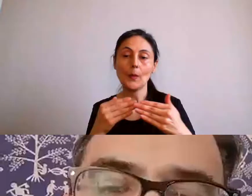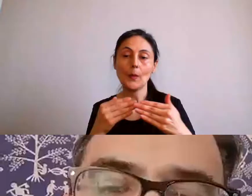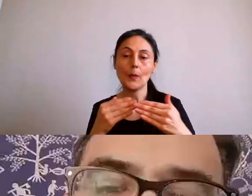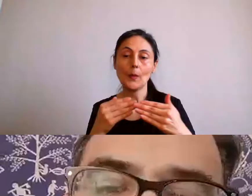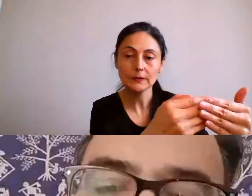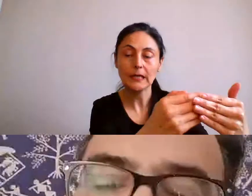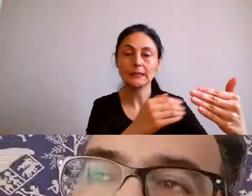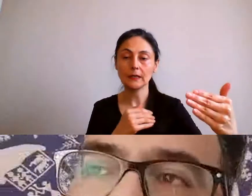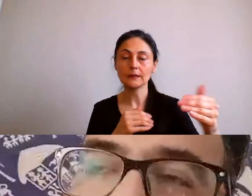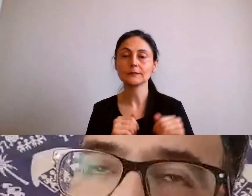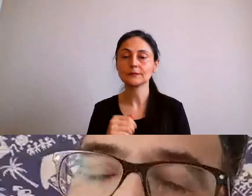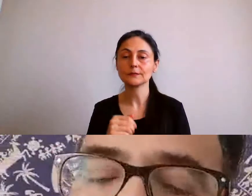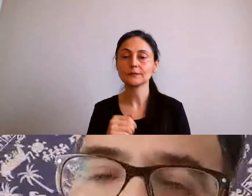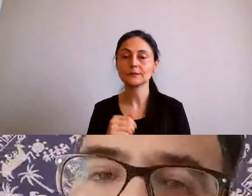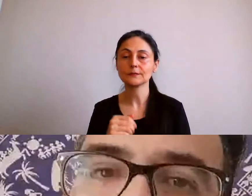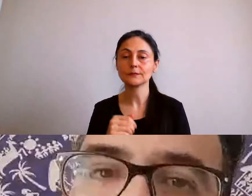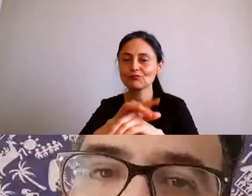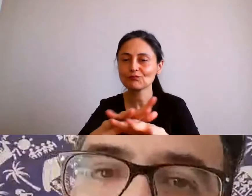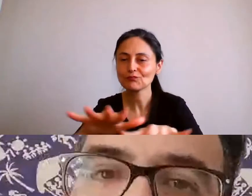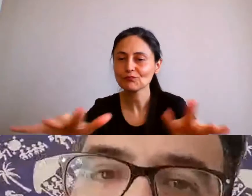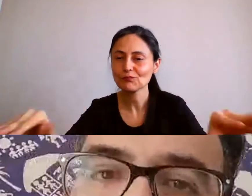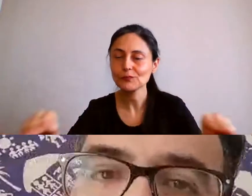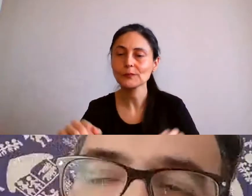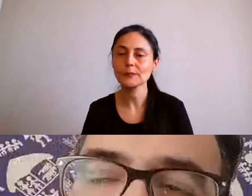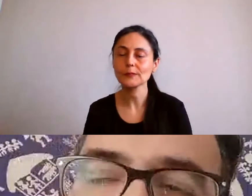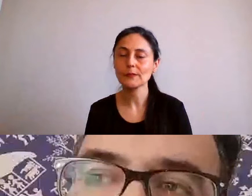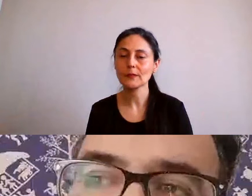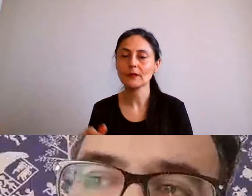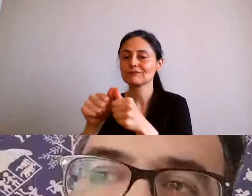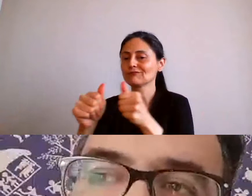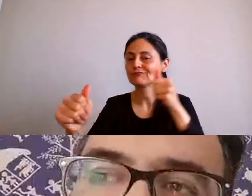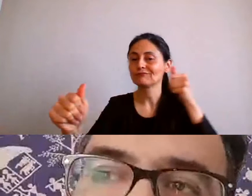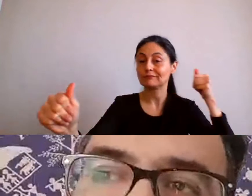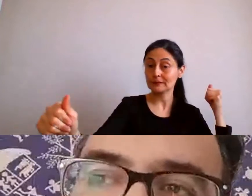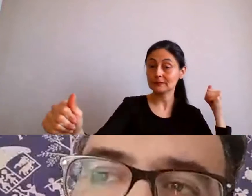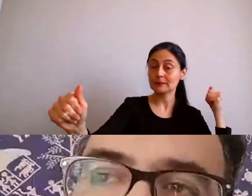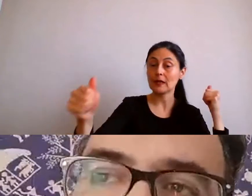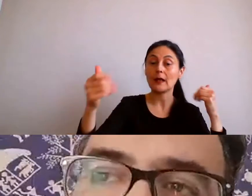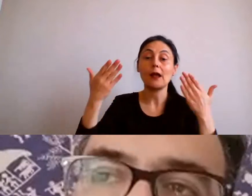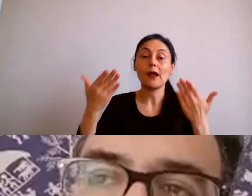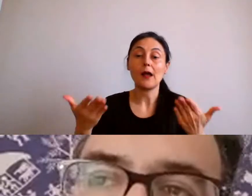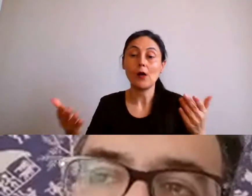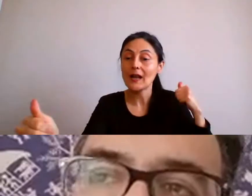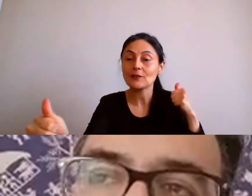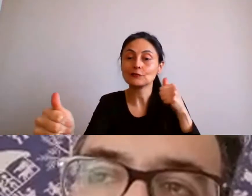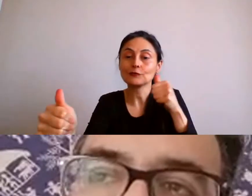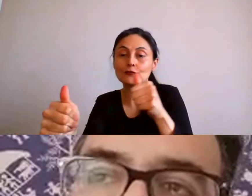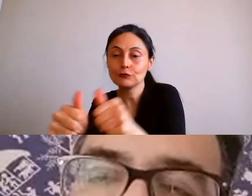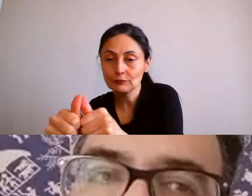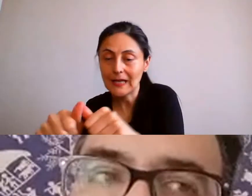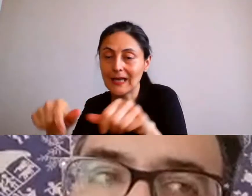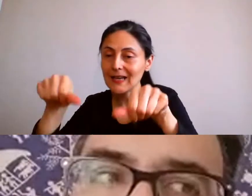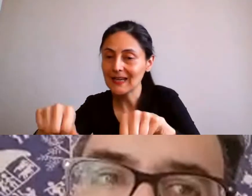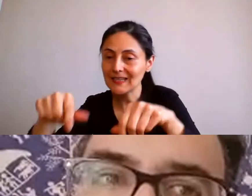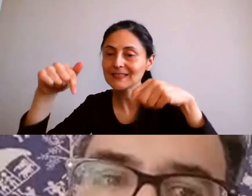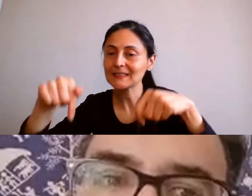día una pandemia o un virus nos alejó. Hoy día la tecnología nos sirve para poder acercarnos. Y hay